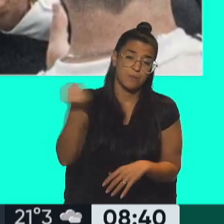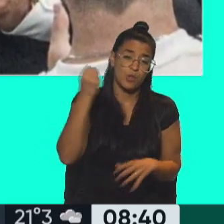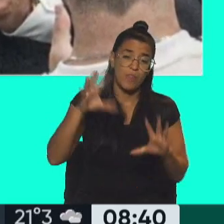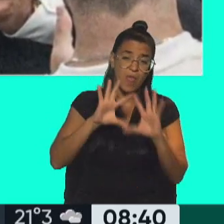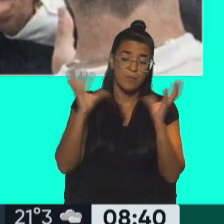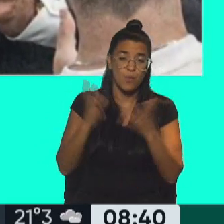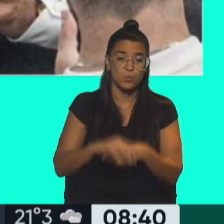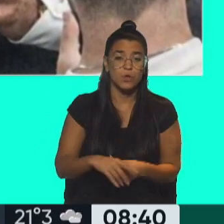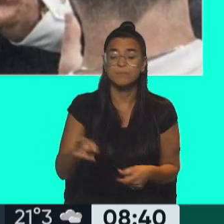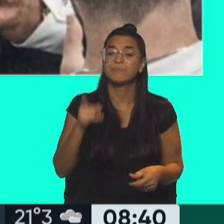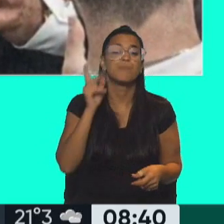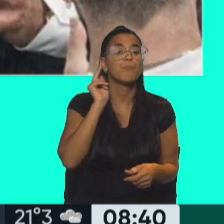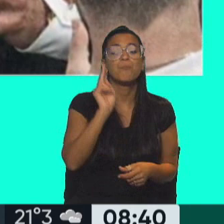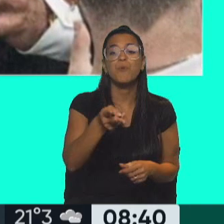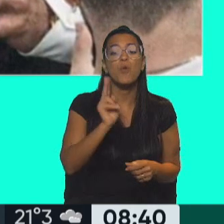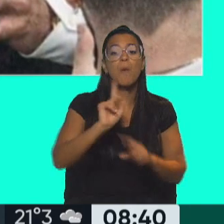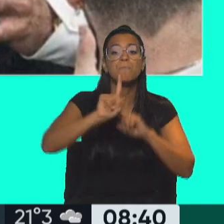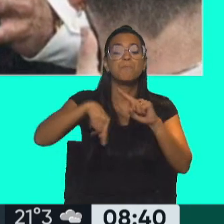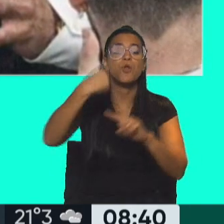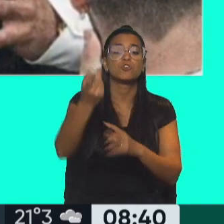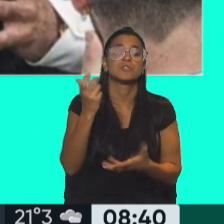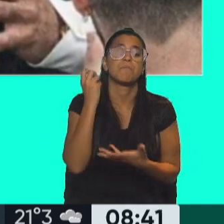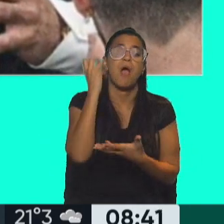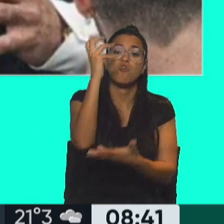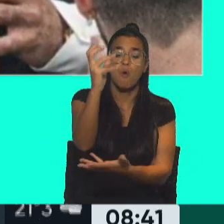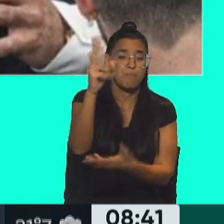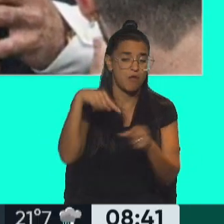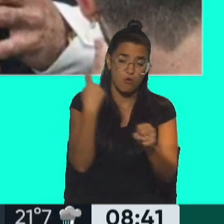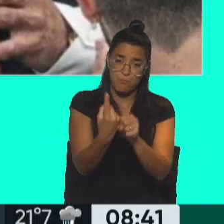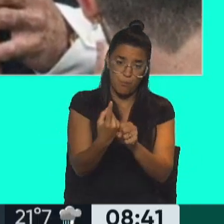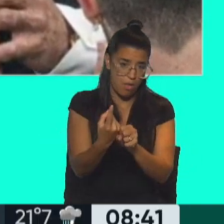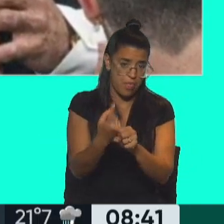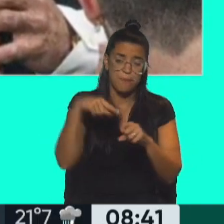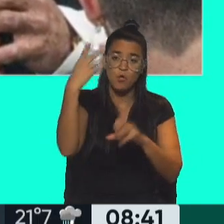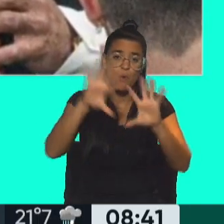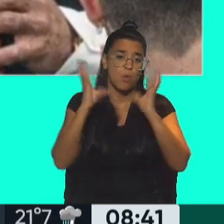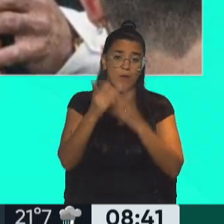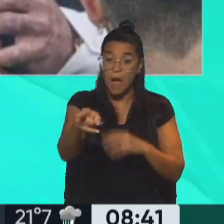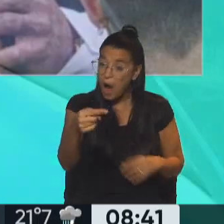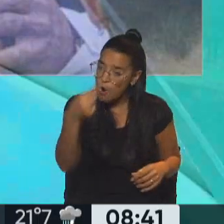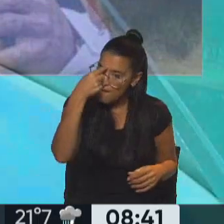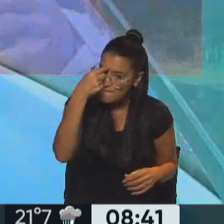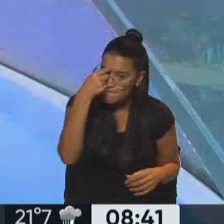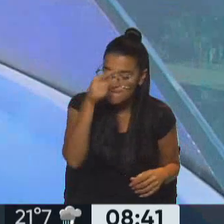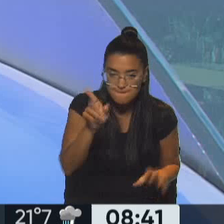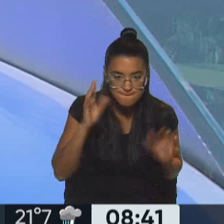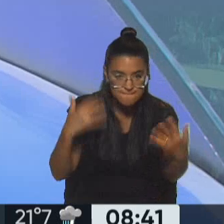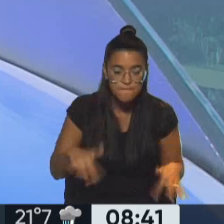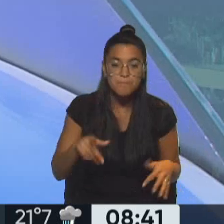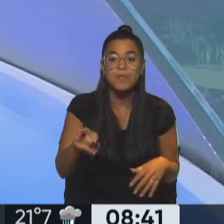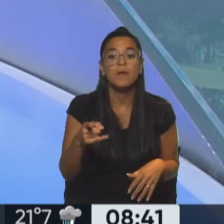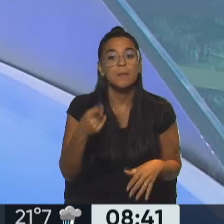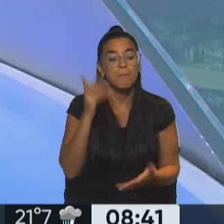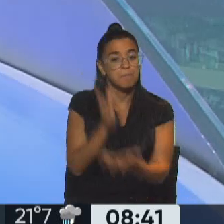mundo... Prohibición para la próxima copa. No va a poder. Y lo tienen entre ceja y ceja tanto que prometen